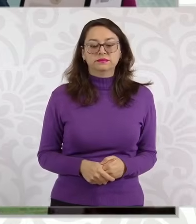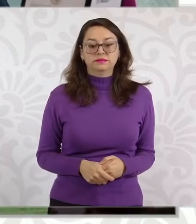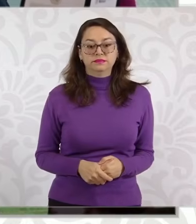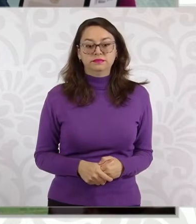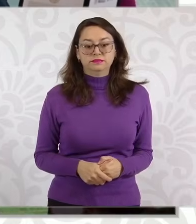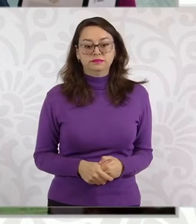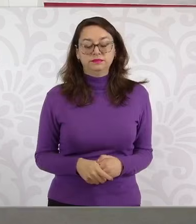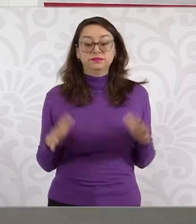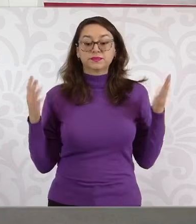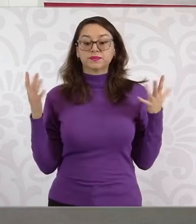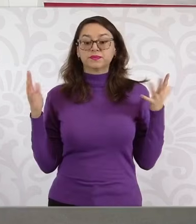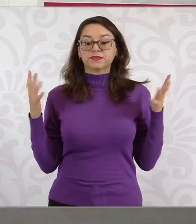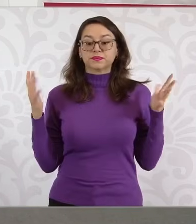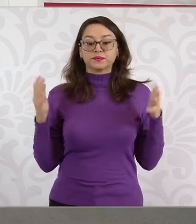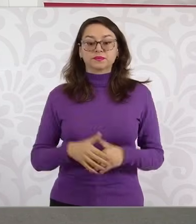Bien.